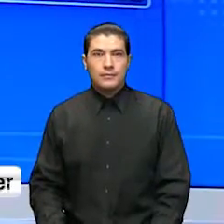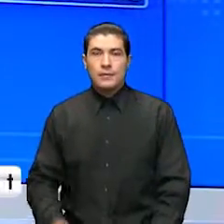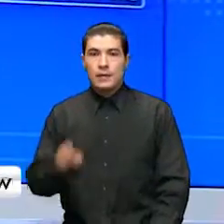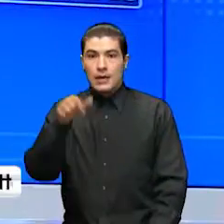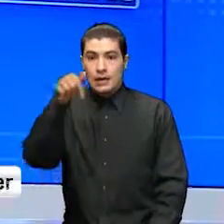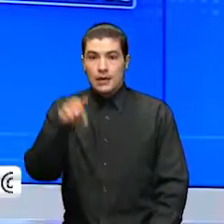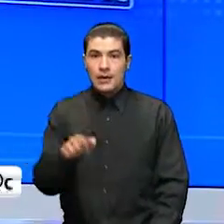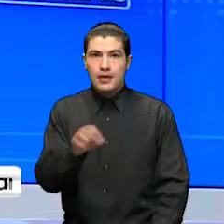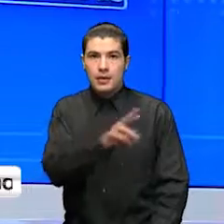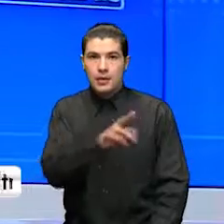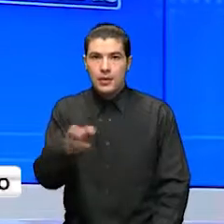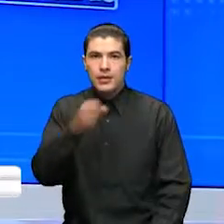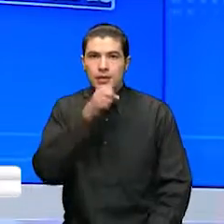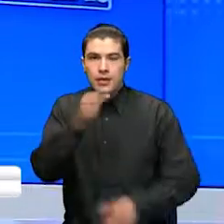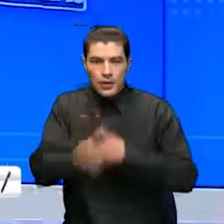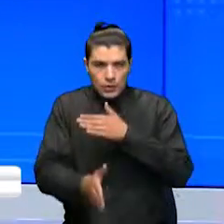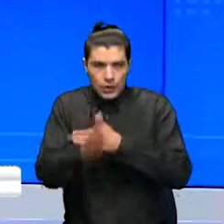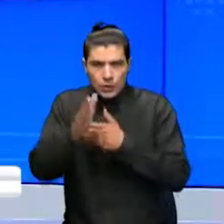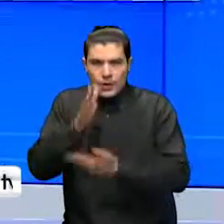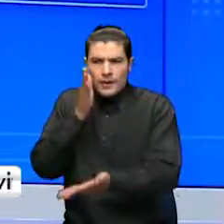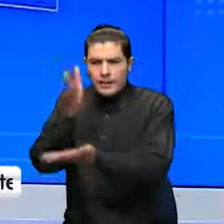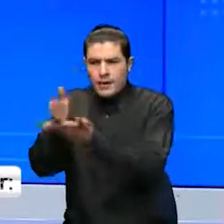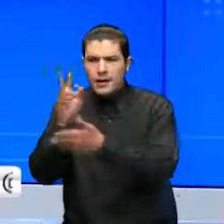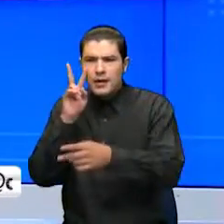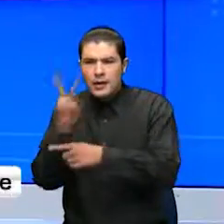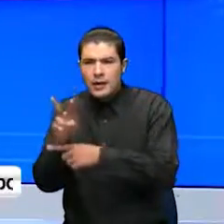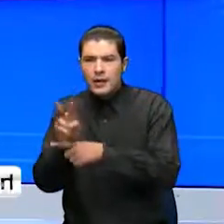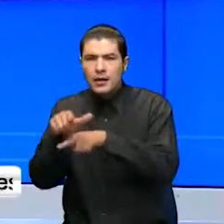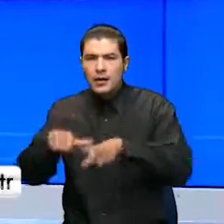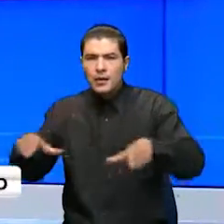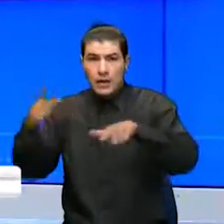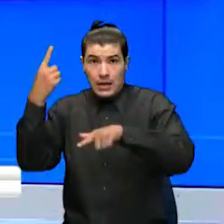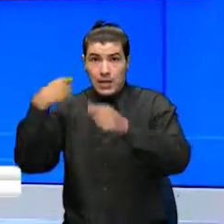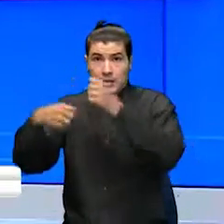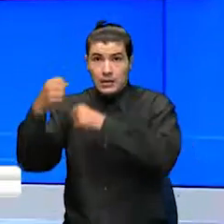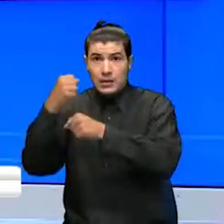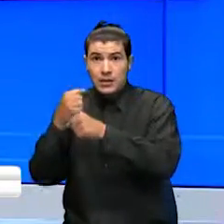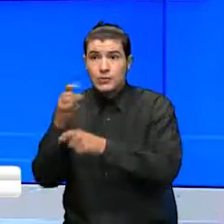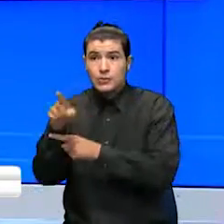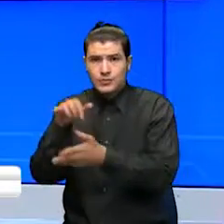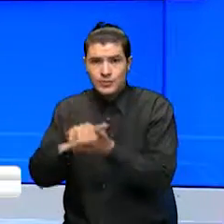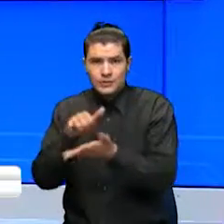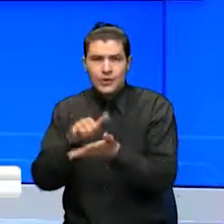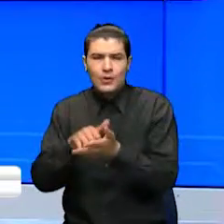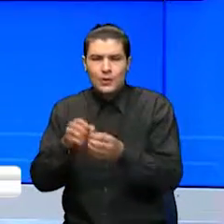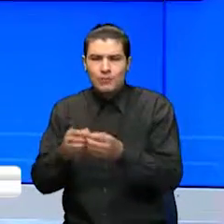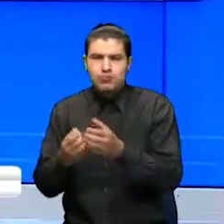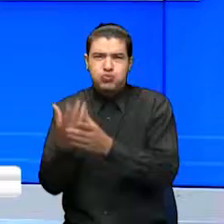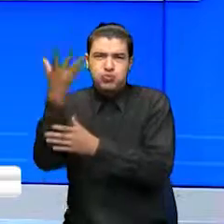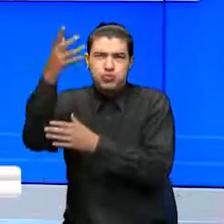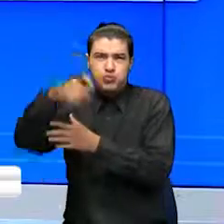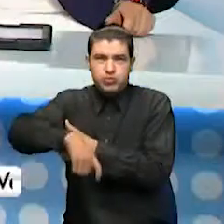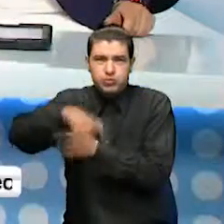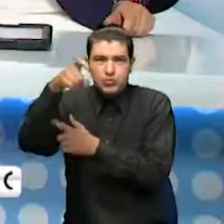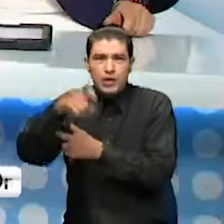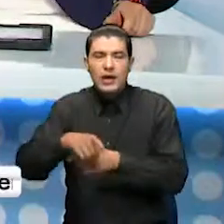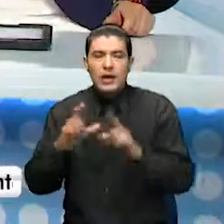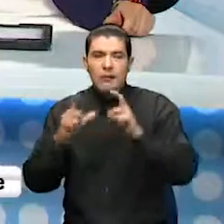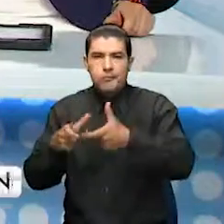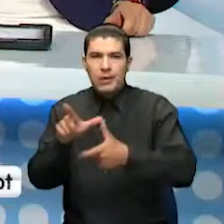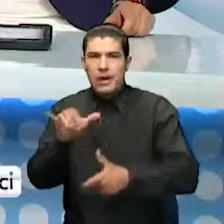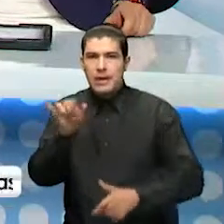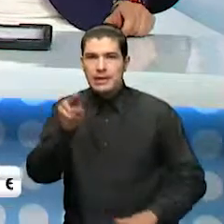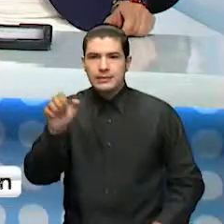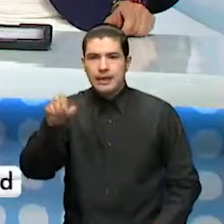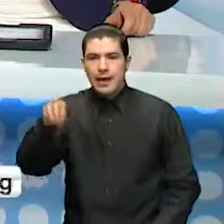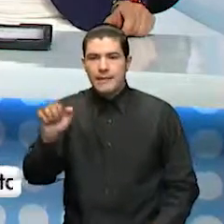Oriente Noticias continúa en la zona en donde hace un año se presentó la emergencia ambiental por el derrame de crudo en el pozo Lizama 158. John, y es que